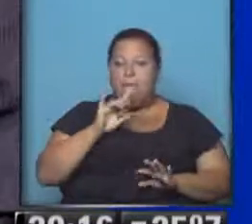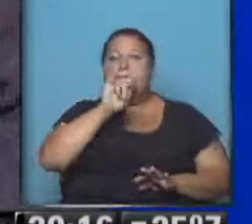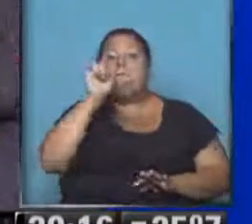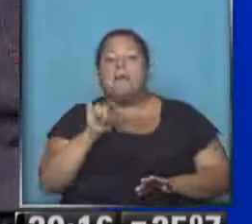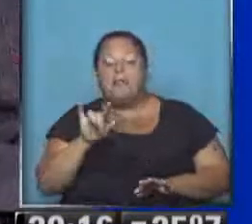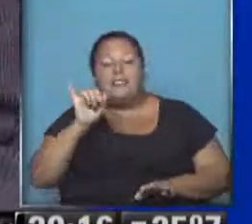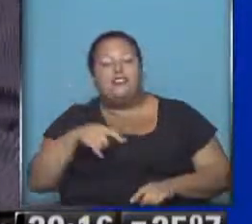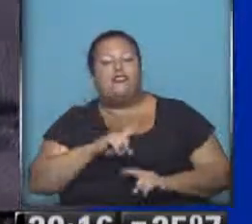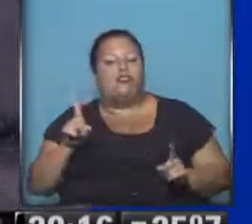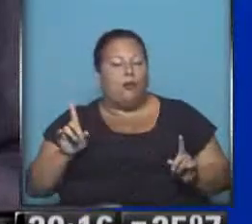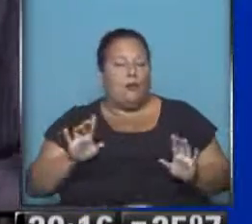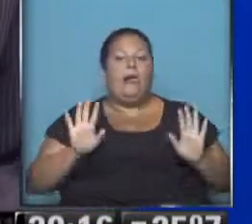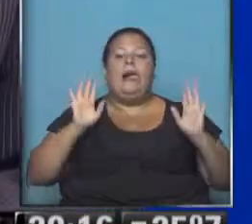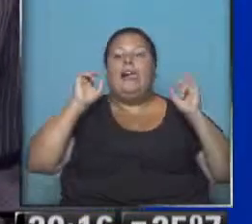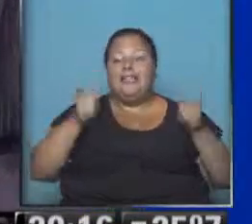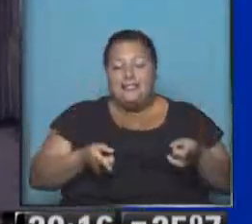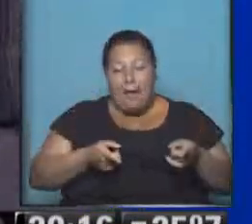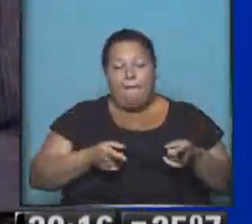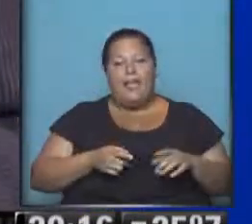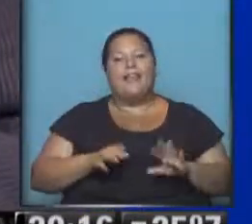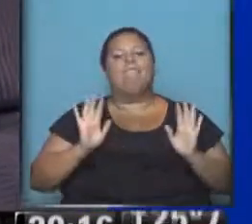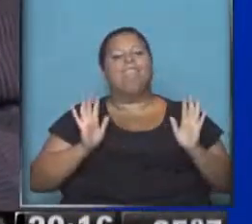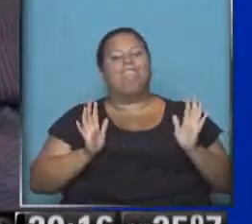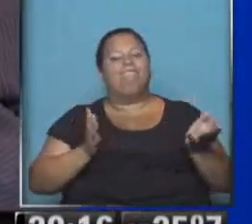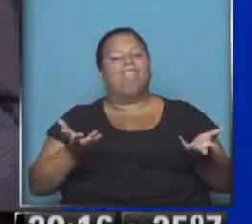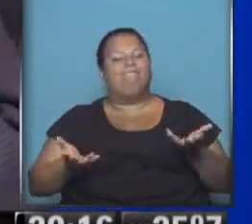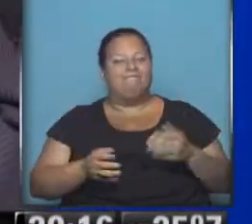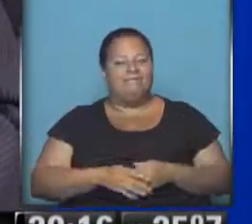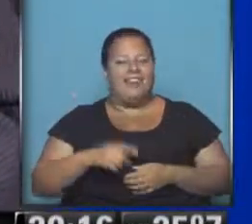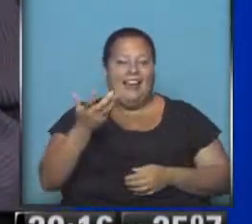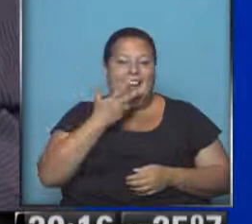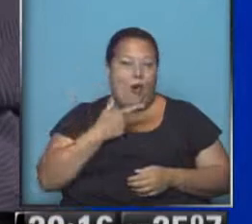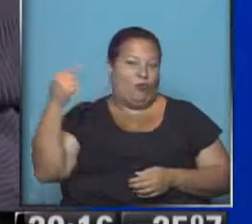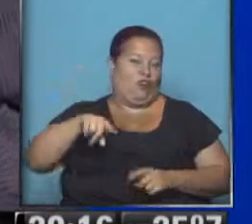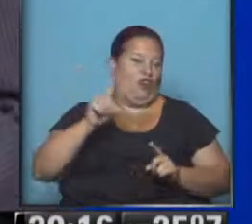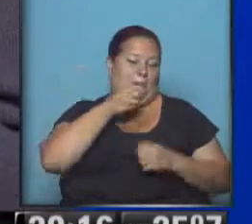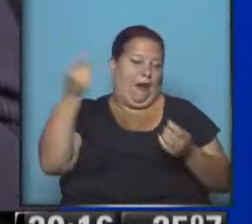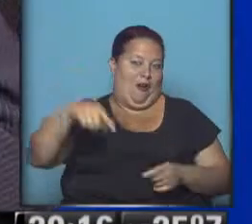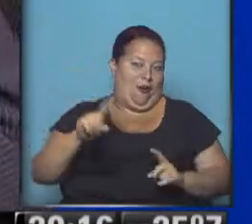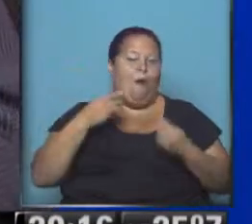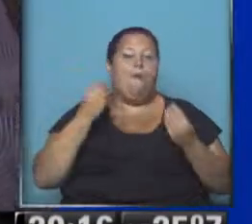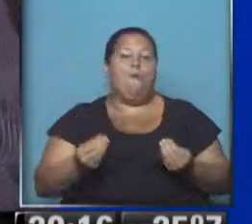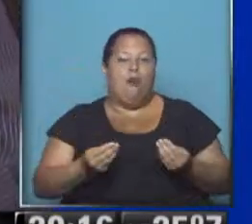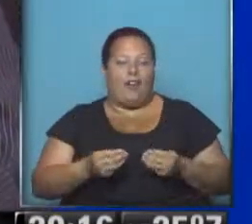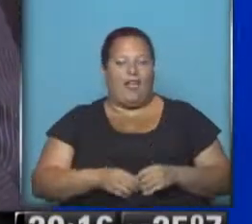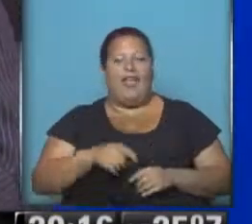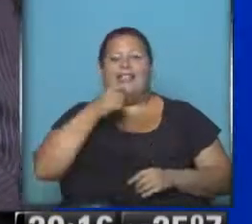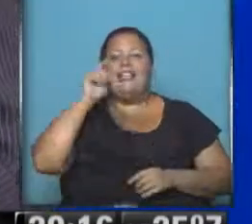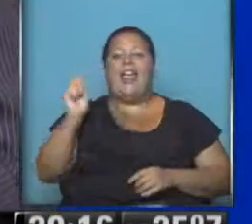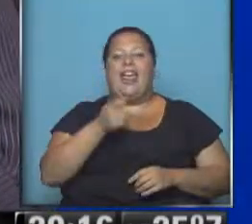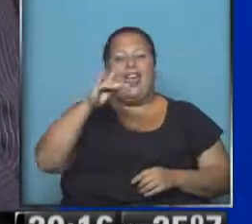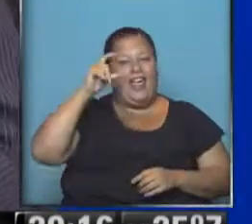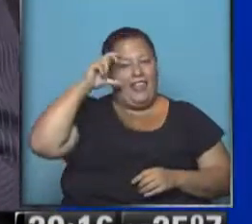Pregunto, ¿vendrá? Bueno, también es algo que uno quisiera que no venga, por el hecho de que estando Del Potro